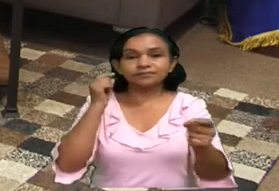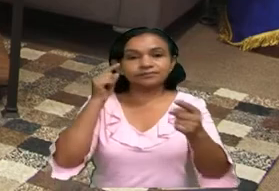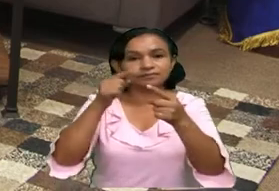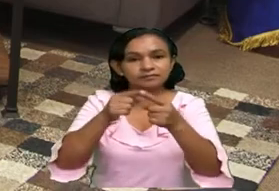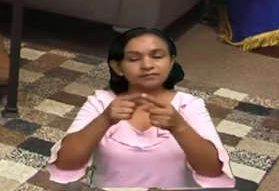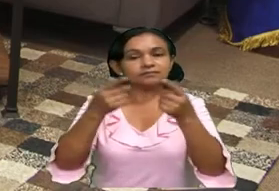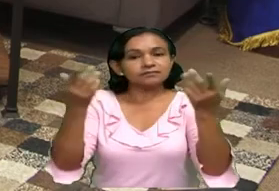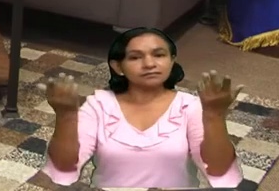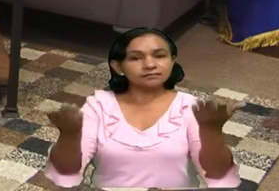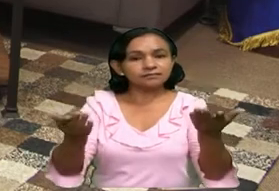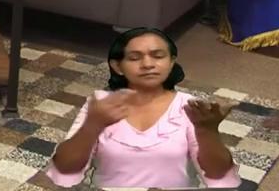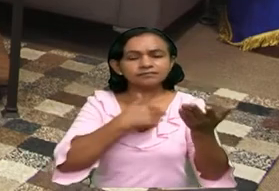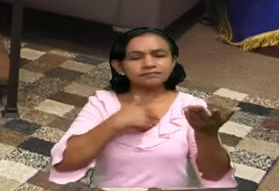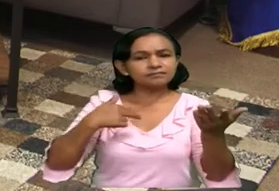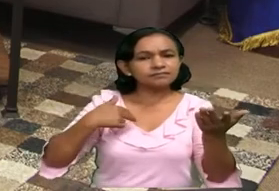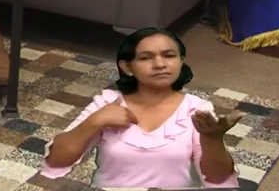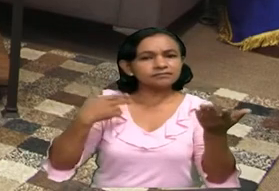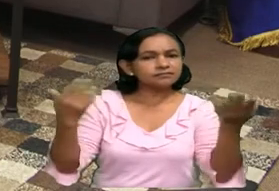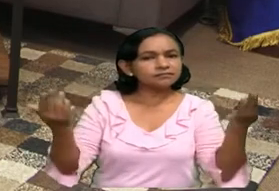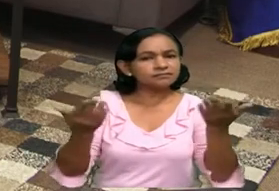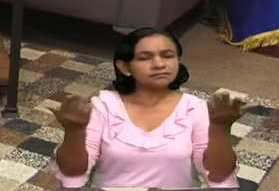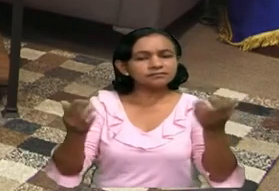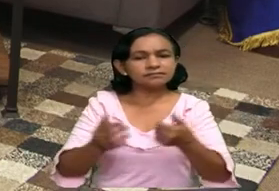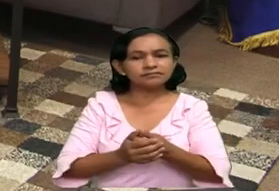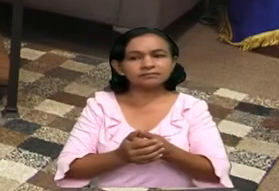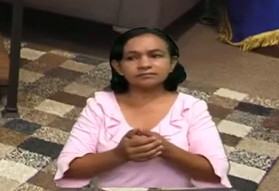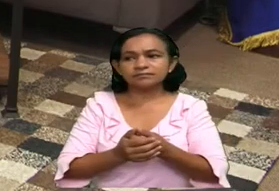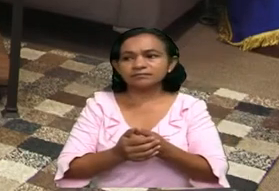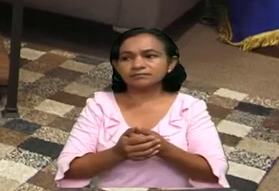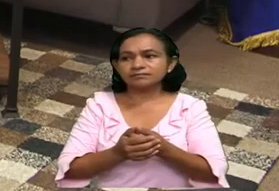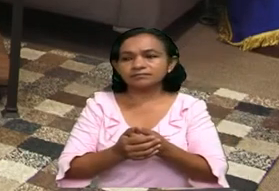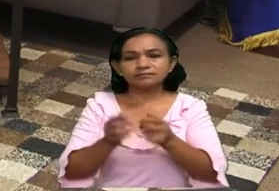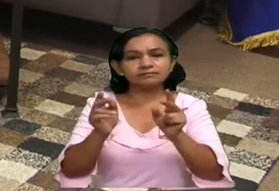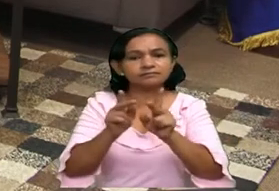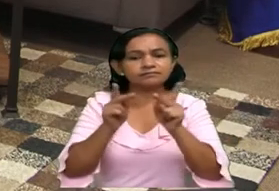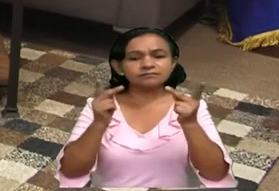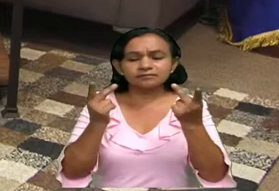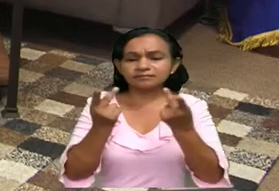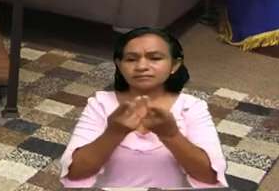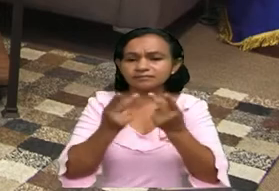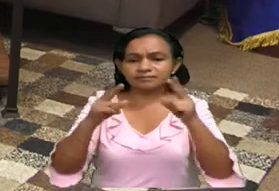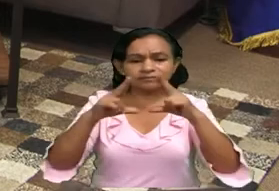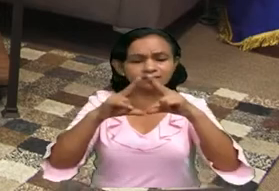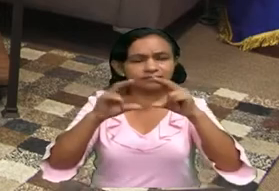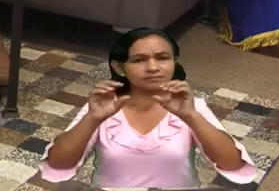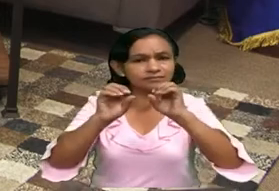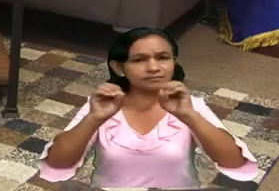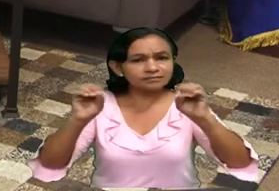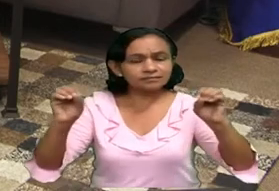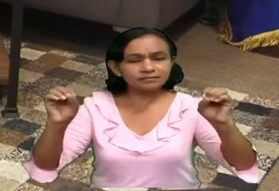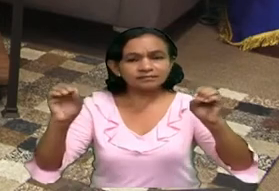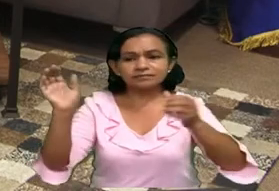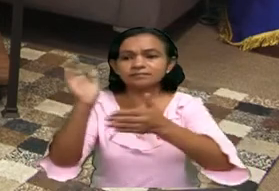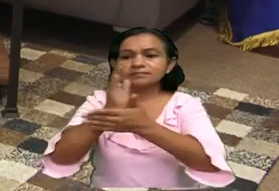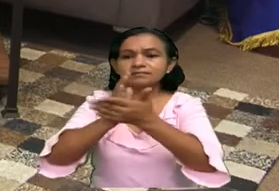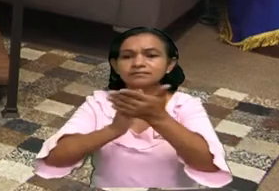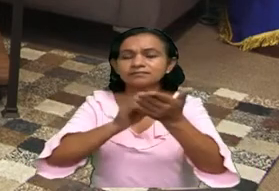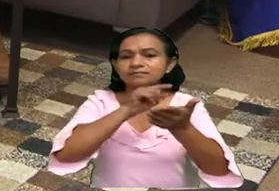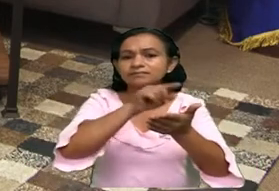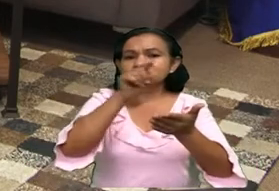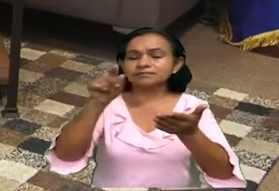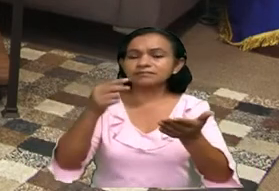objetiva, lo que sucede es que casi no hay un pueblo de Nicaragua, y digo casi por si acaso hay alguno, no quiero ser